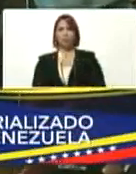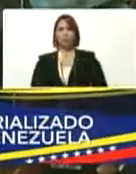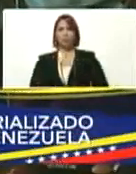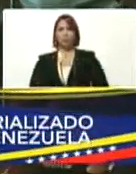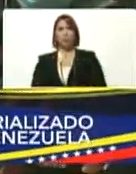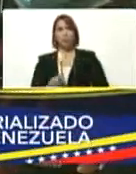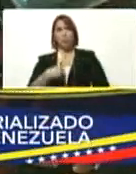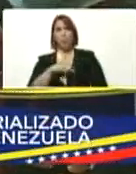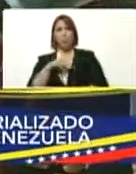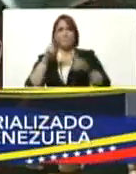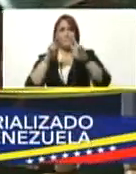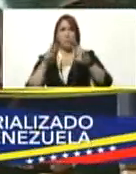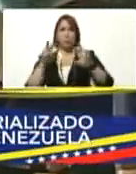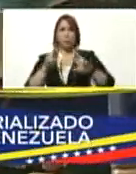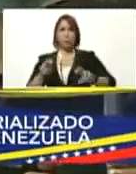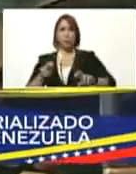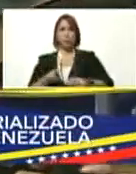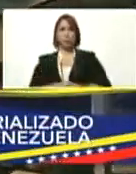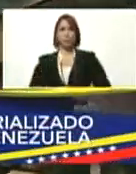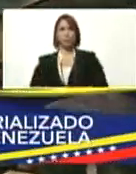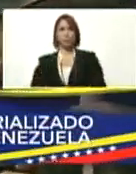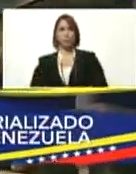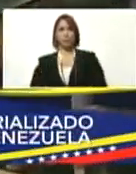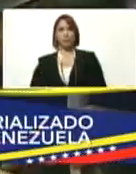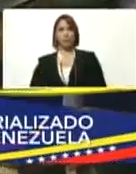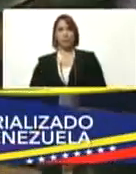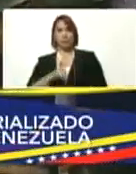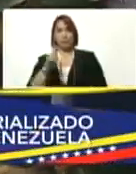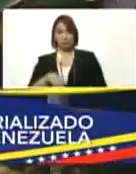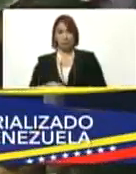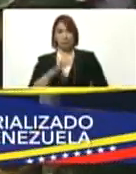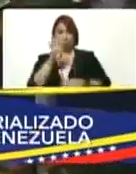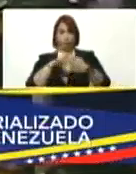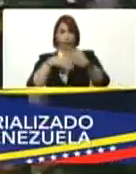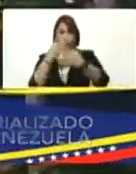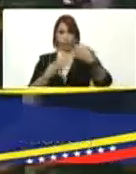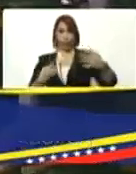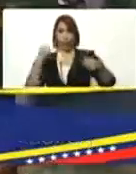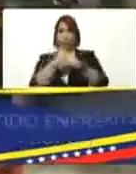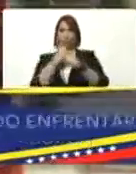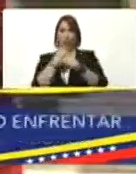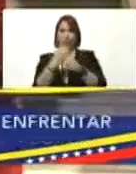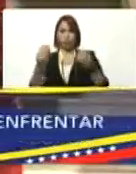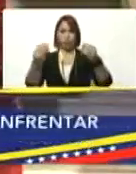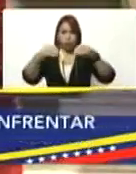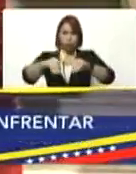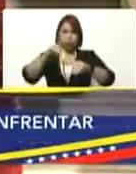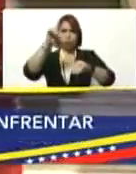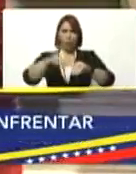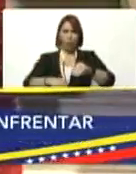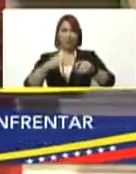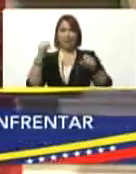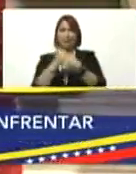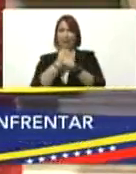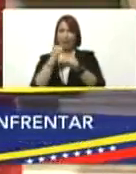Hemos revisado no solo la agenda bilateral, hemos revisado la